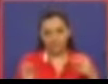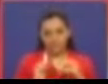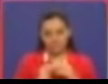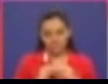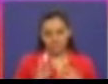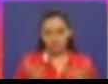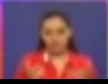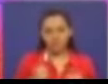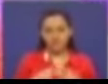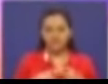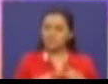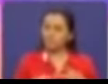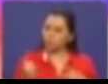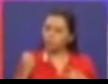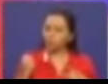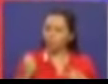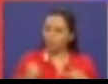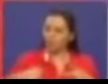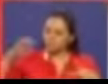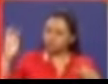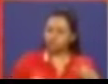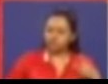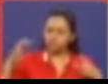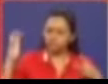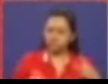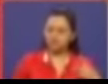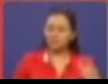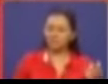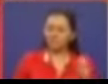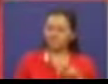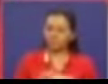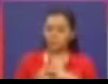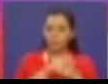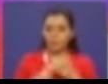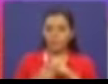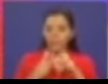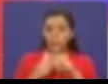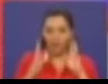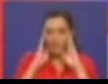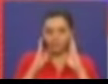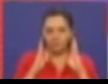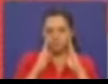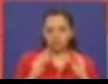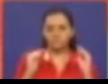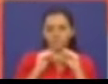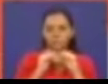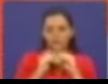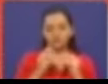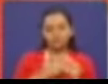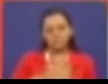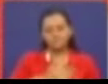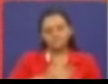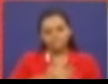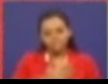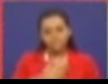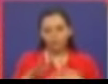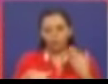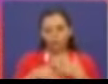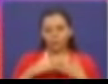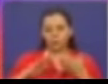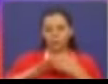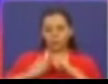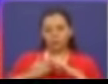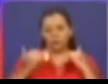diluviana ha sido bastante dura, ha causado estragos, pero estamos atendiendo en la medida de lo posible. Nuestra solidaridad con las comunidades